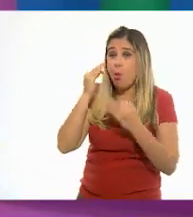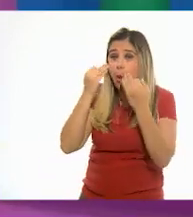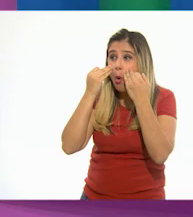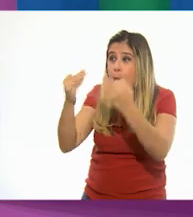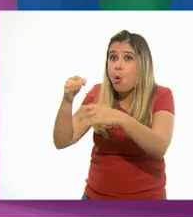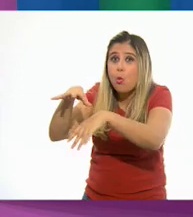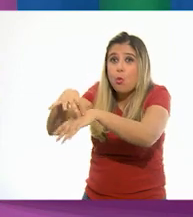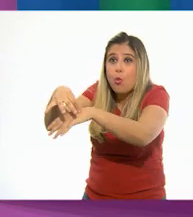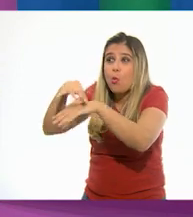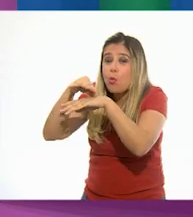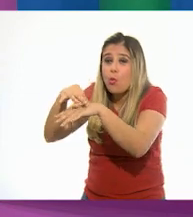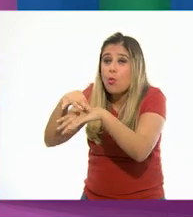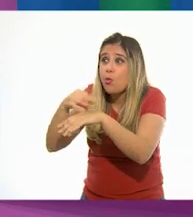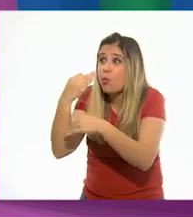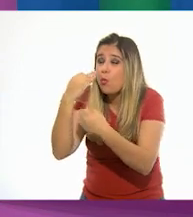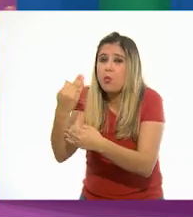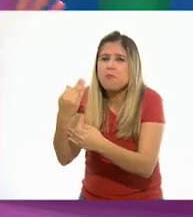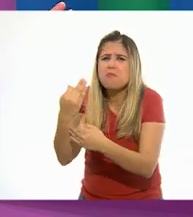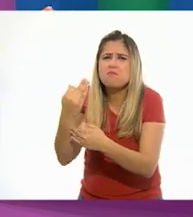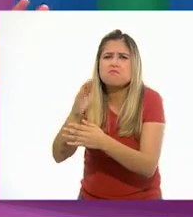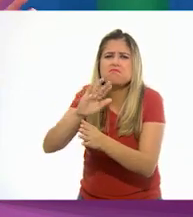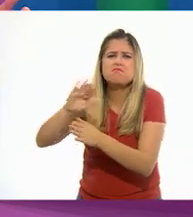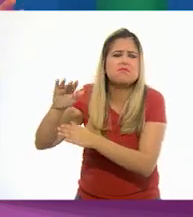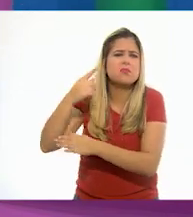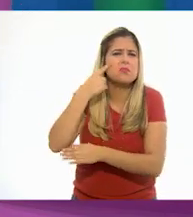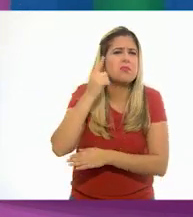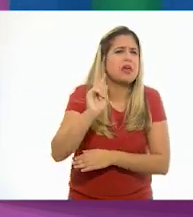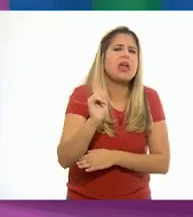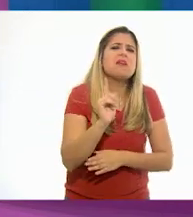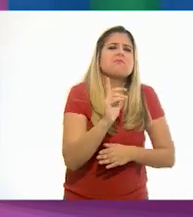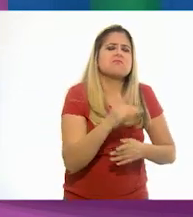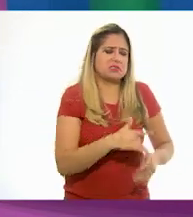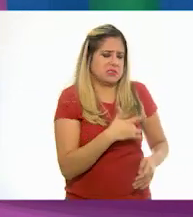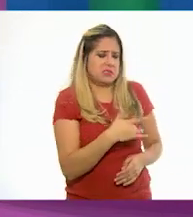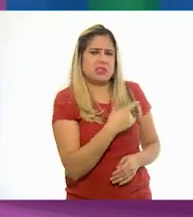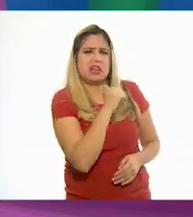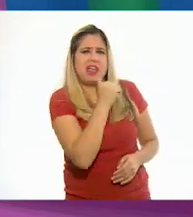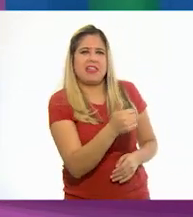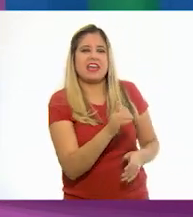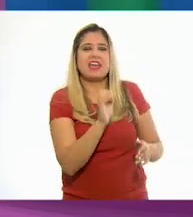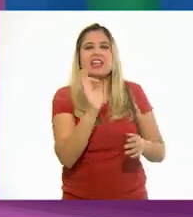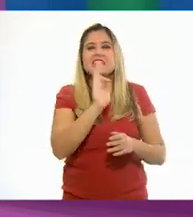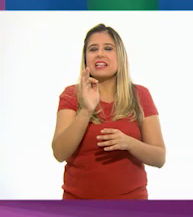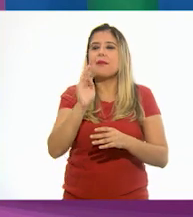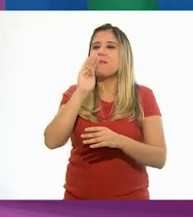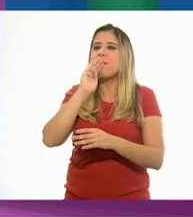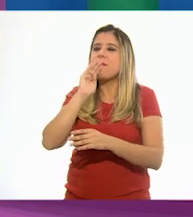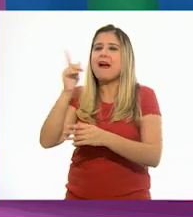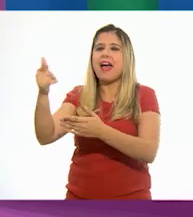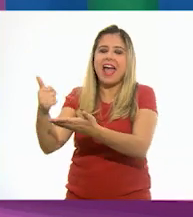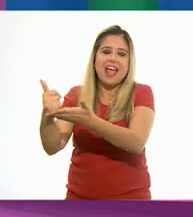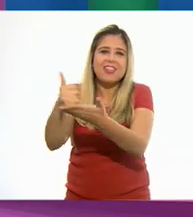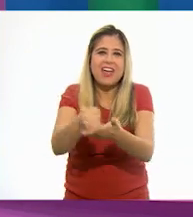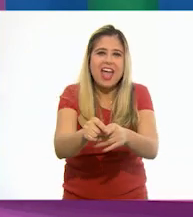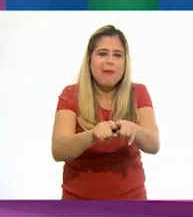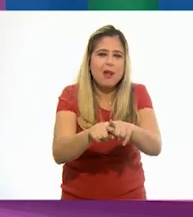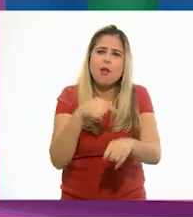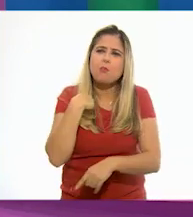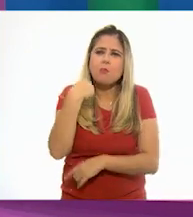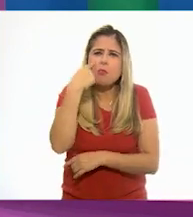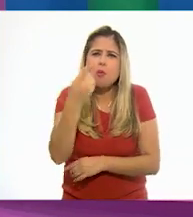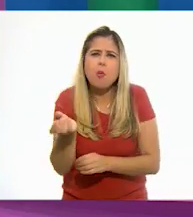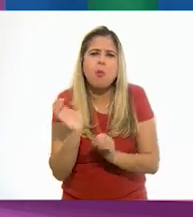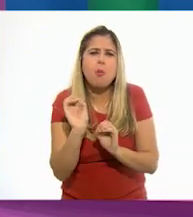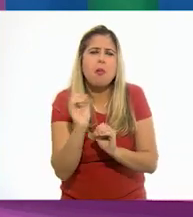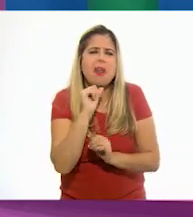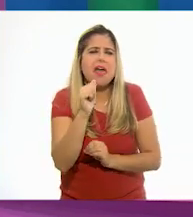otros hacen, no sientes feo por eso. Por ejemplo, si tu mamá le hace un favor a tu hermanito y tú no lo ves, pues